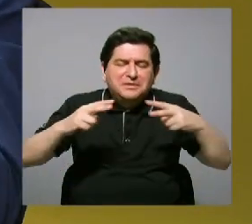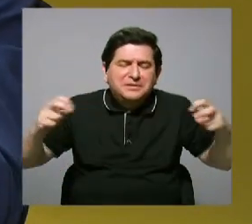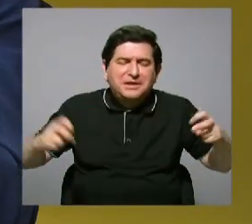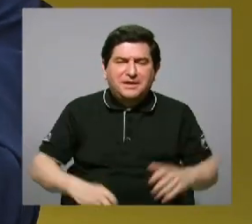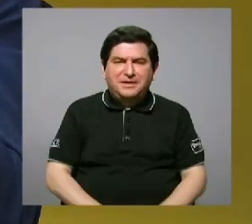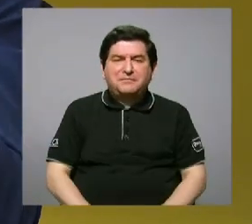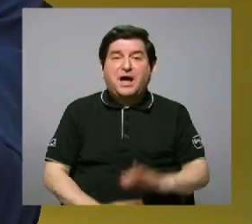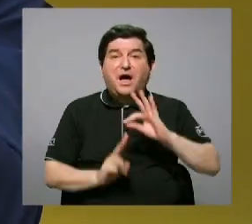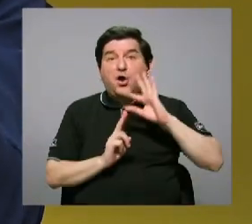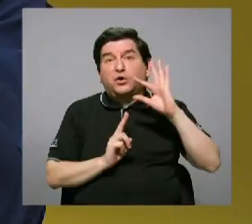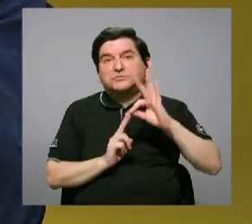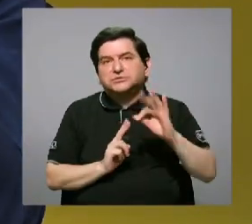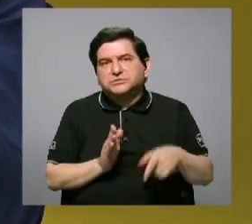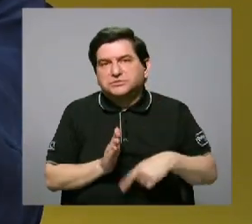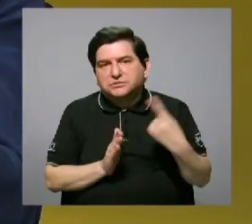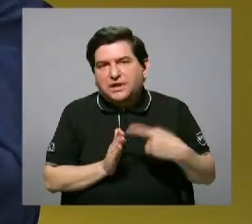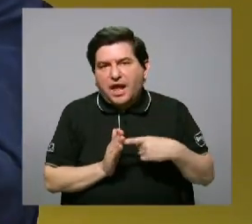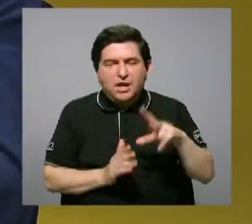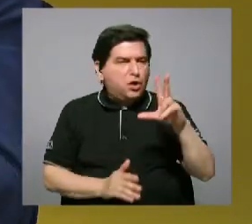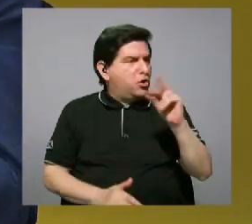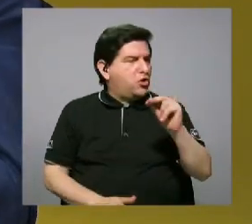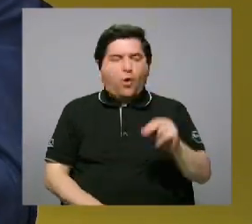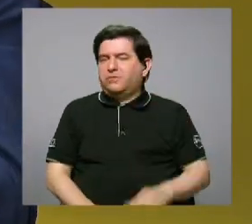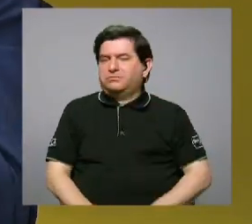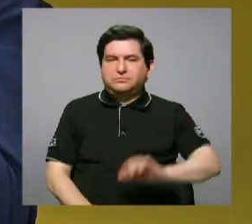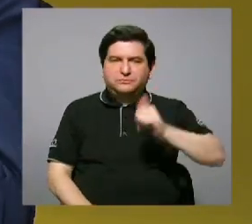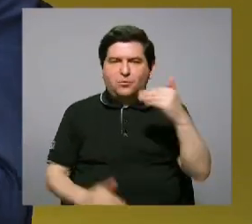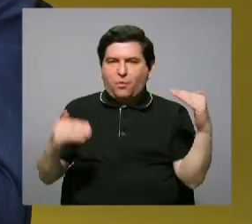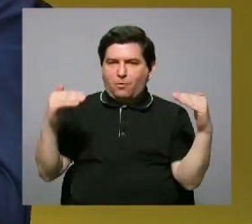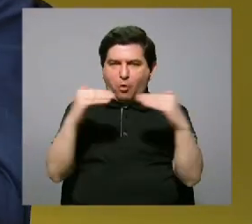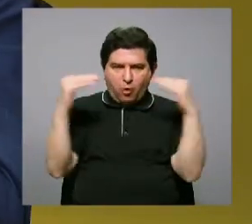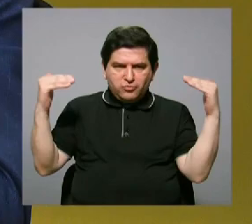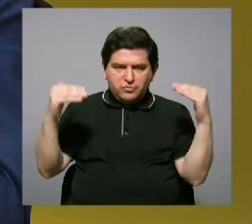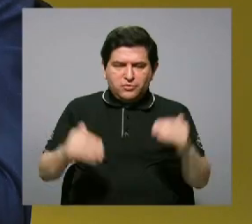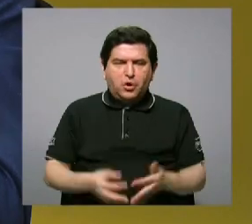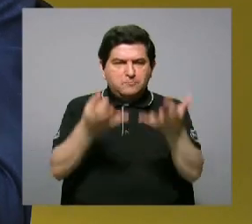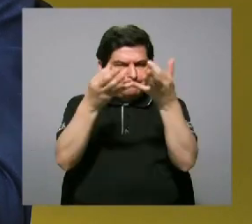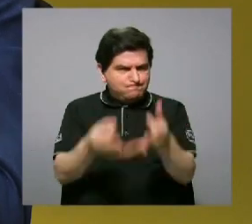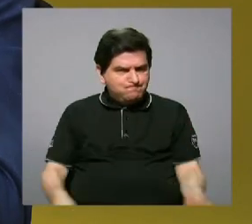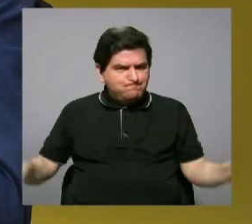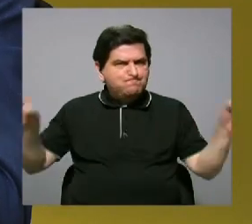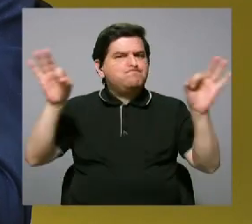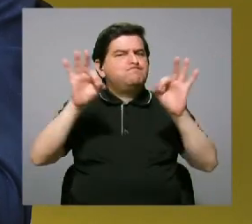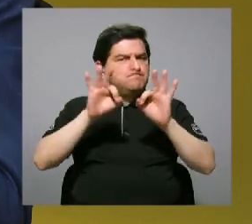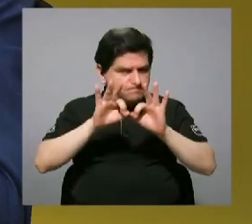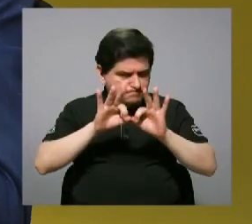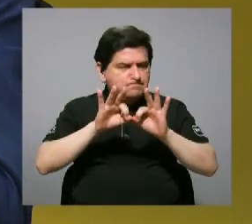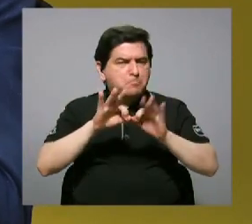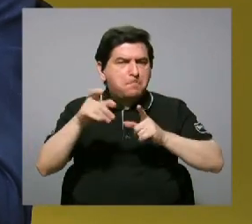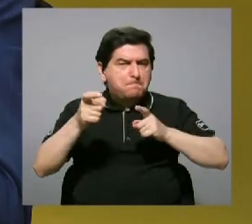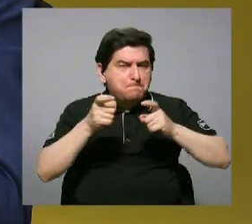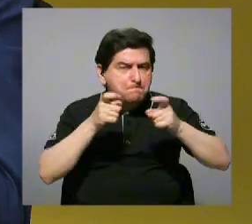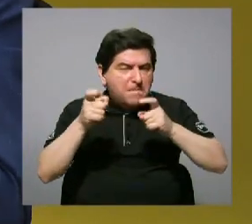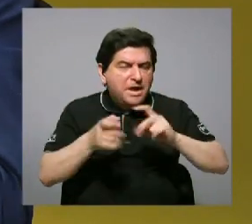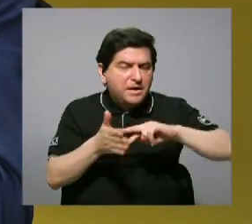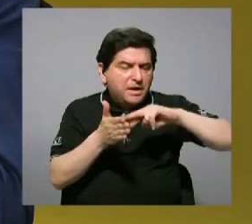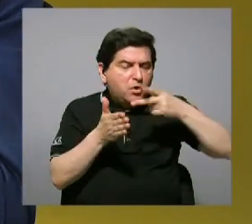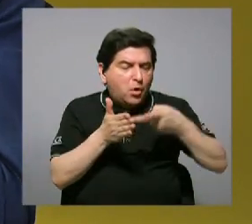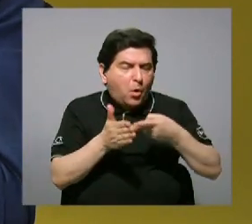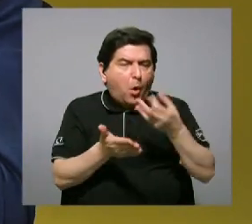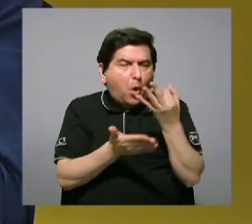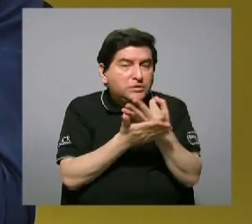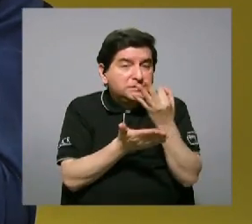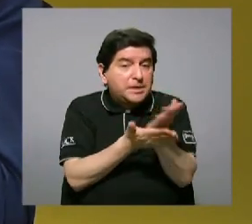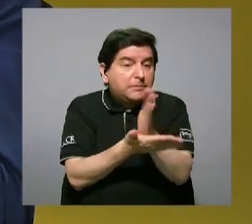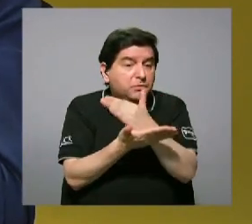es optativa, sino que se ha llevado a otros niveles la trascendencia del manejo de conceptos financieros